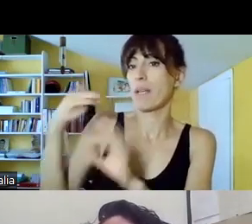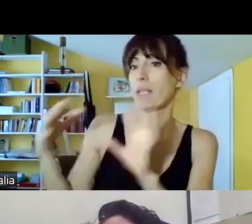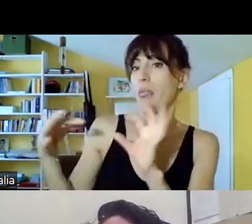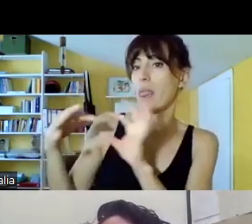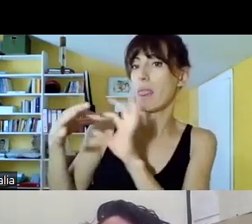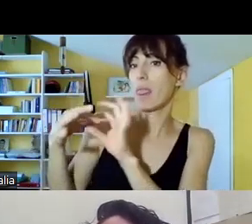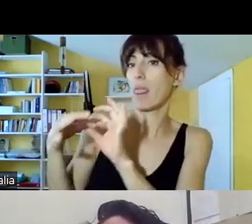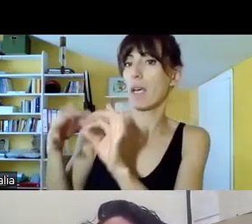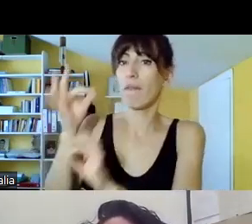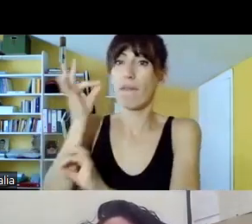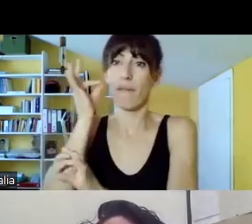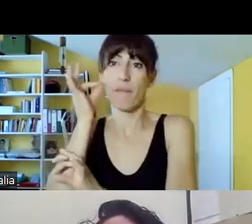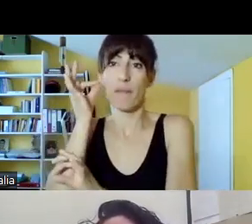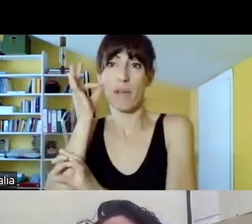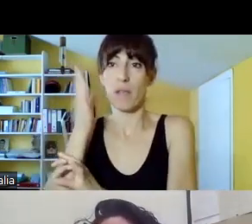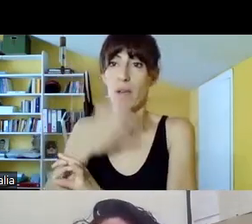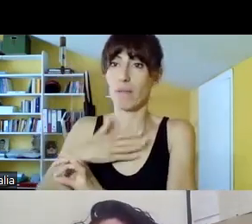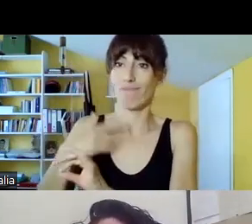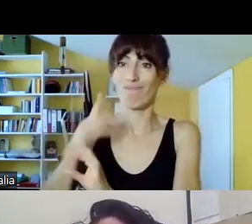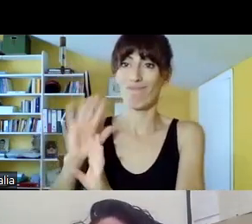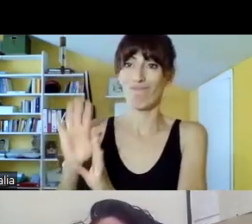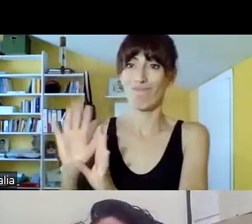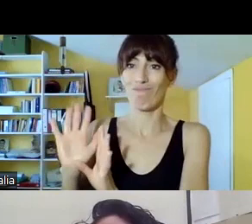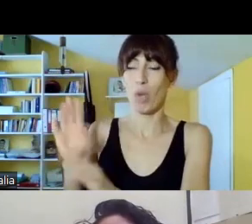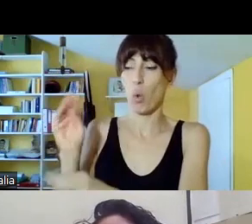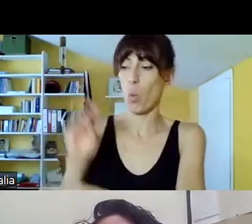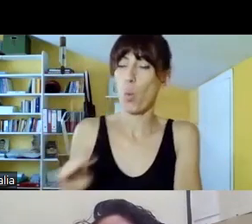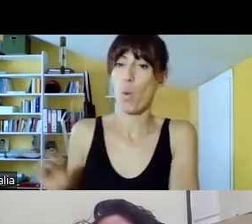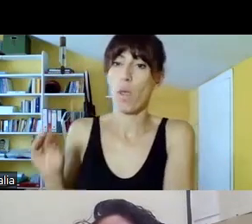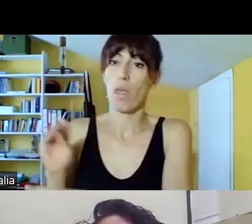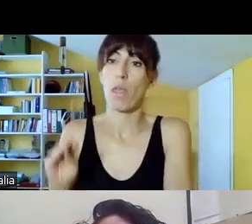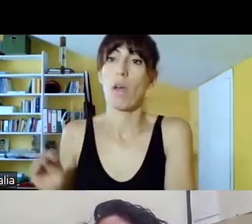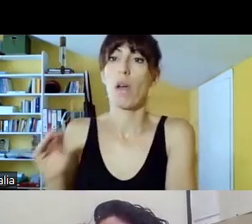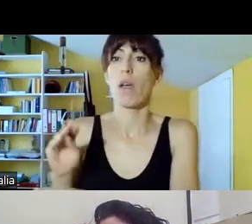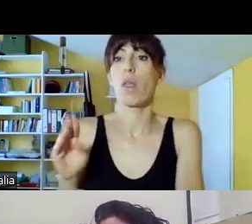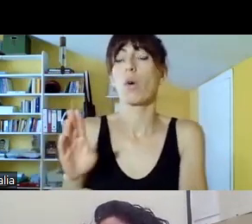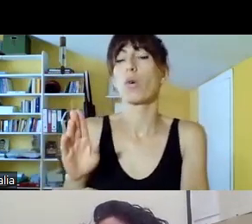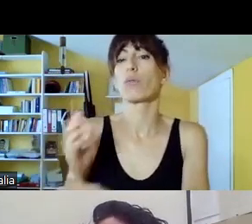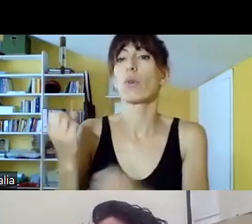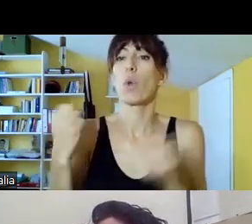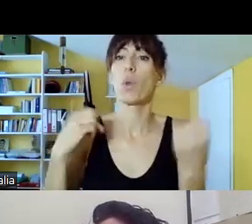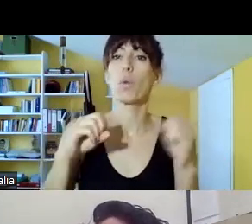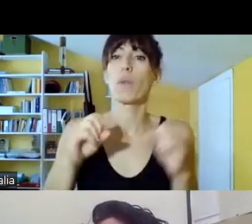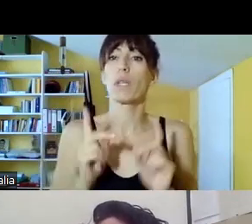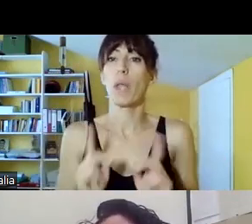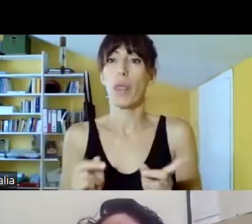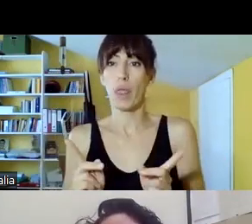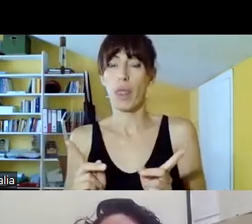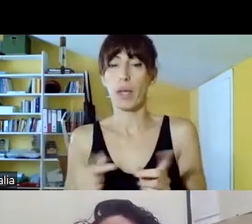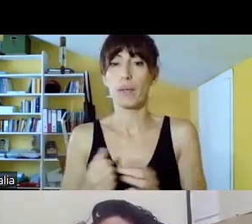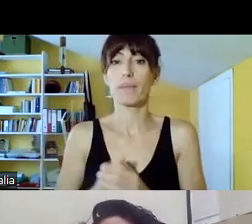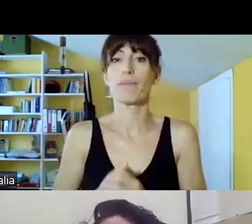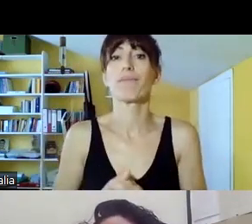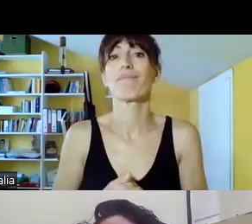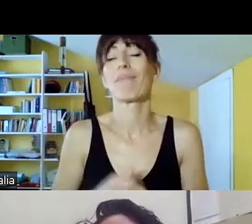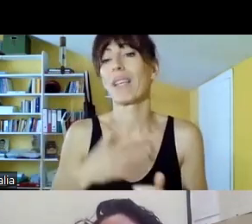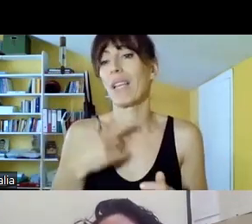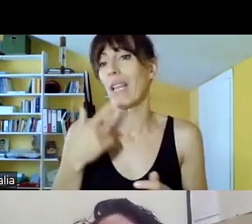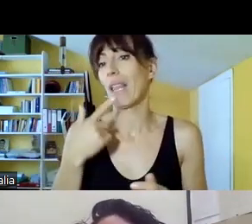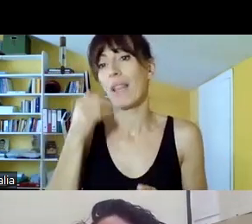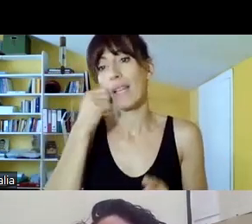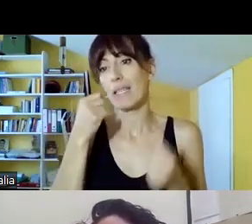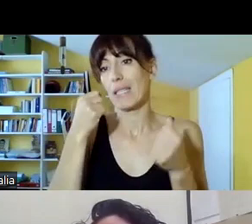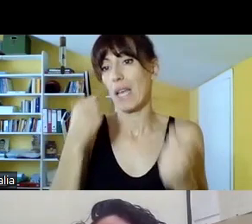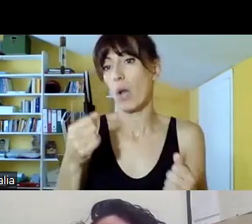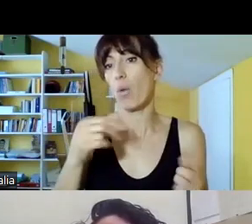a la feminidad que se vinculan con el cuidado y con las conductas preventivas, hacen que en términos de salud esto se